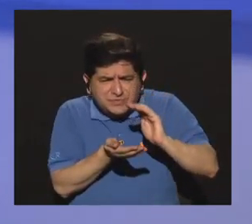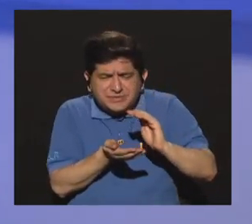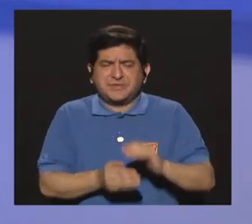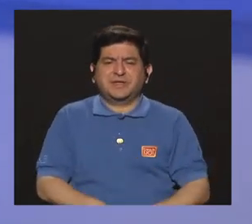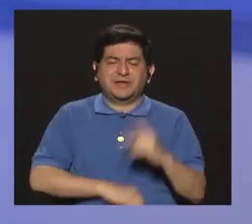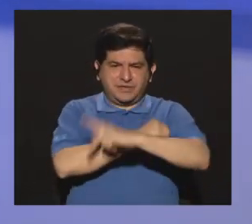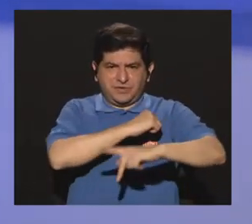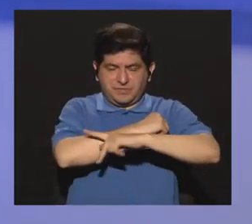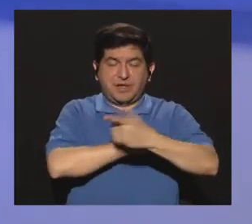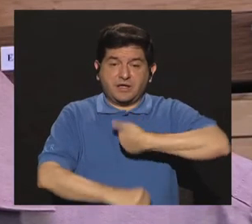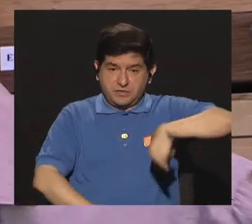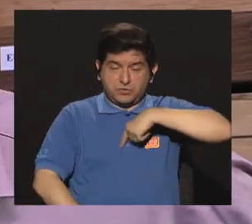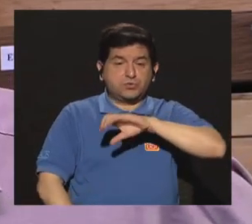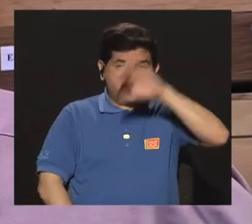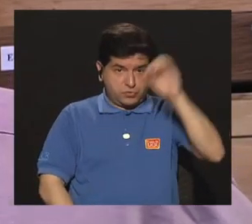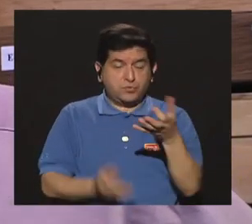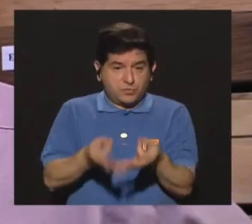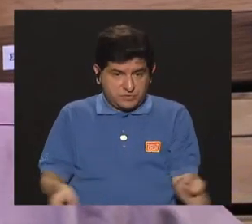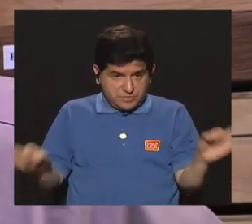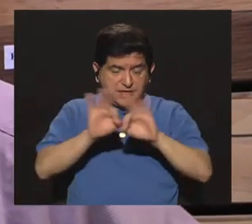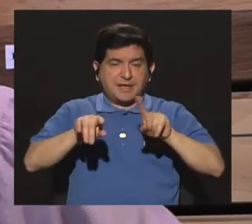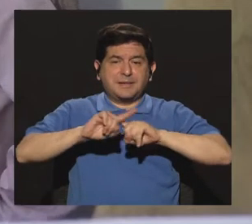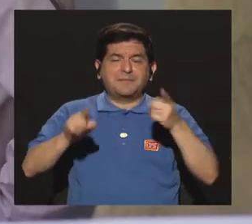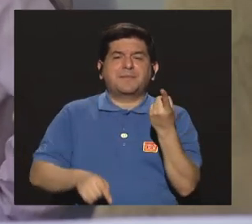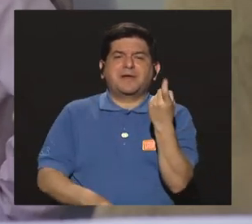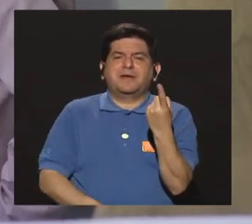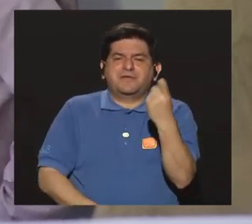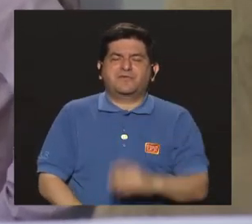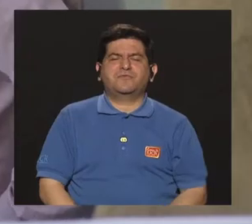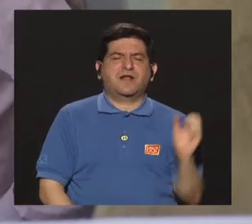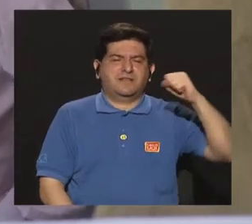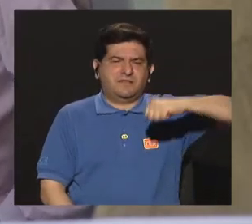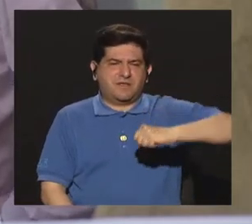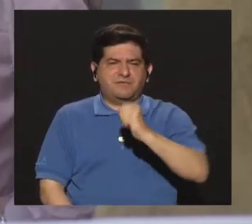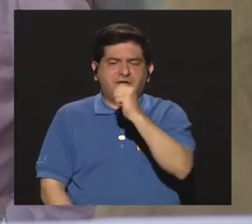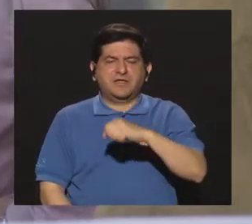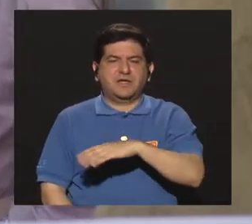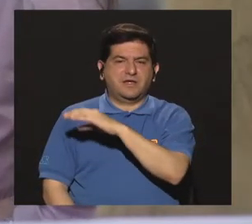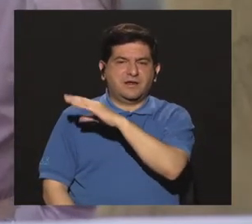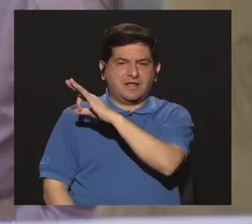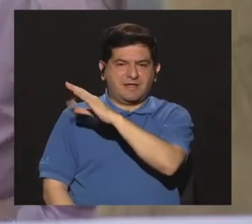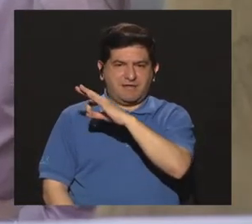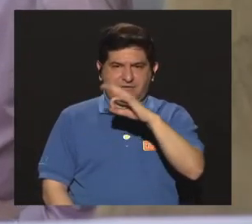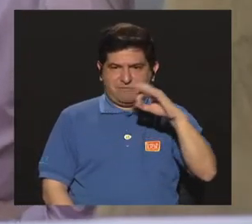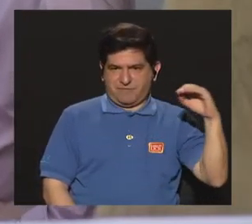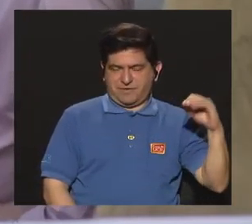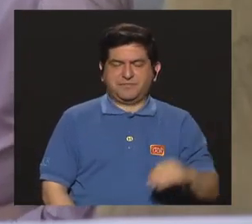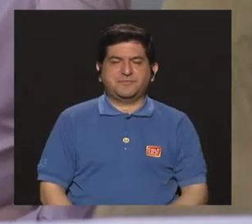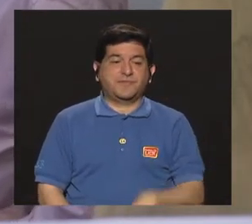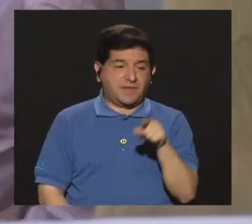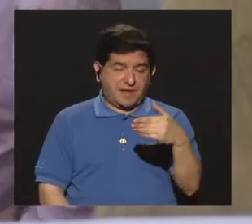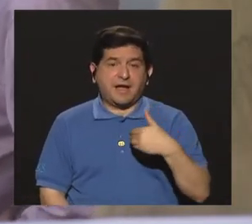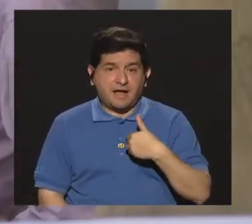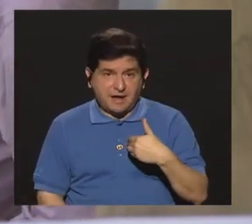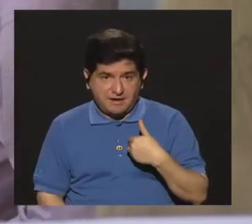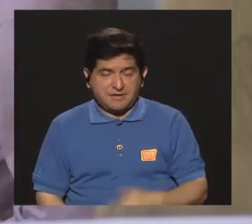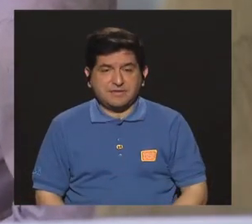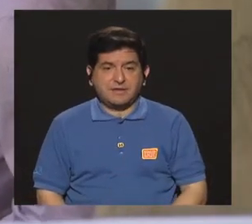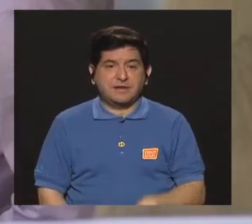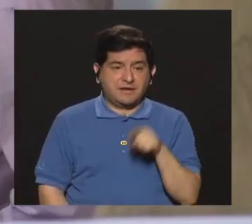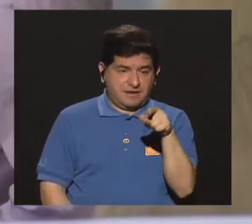muchos ballenas y delfines que desde el mar del mar y aquí tenemos lo que conocemos como una toma llamando a que es un oso hormiguero común y